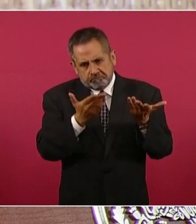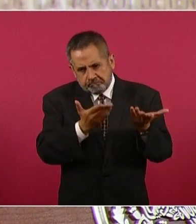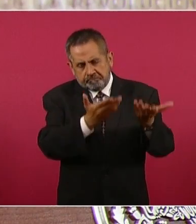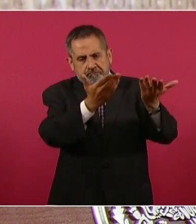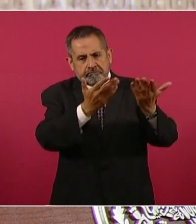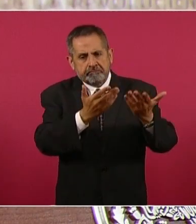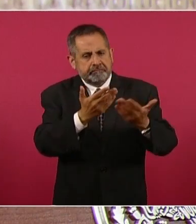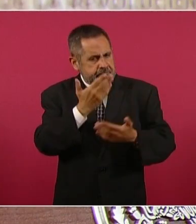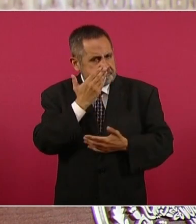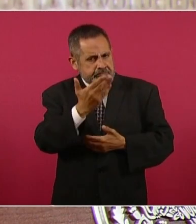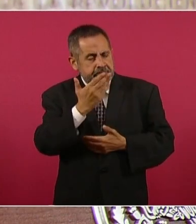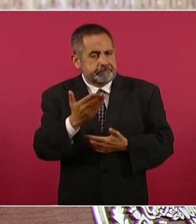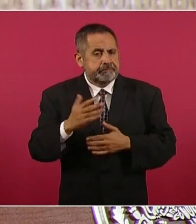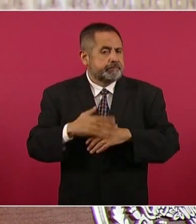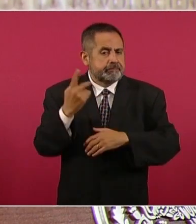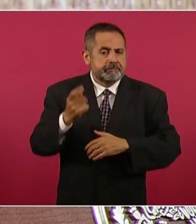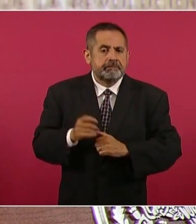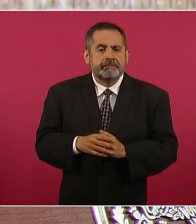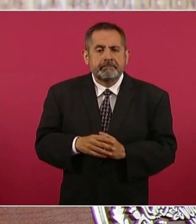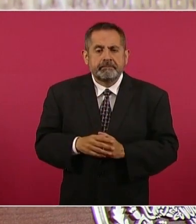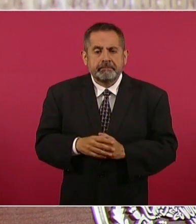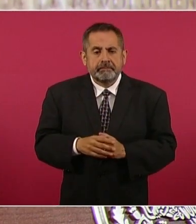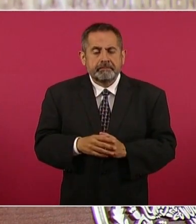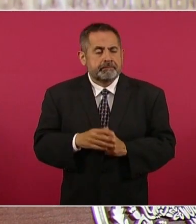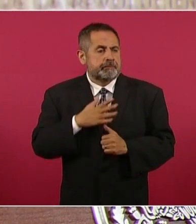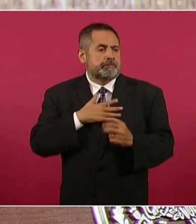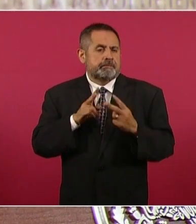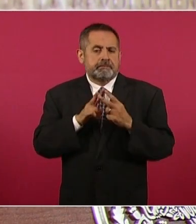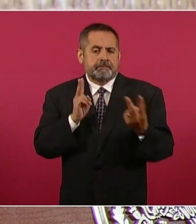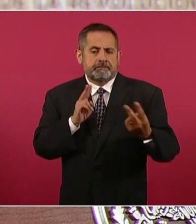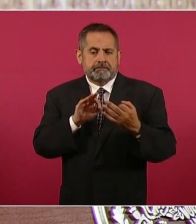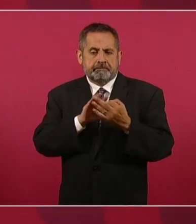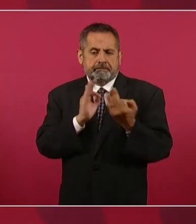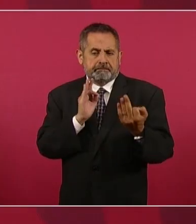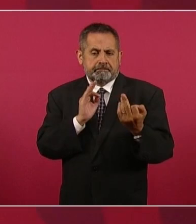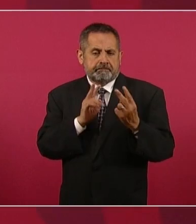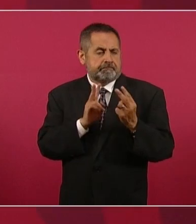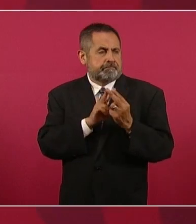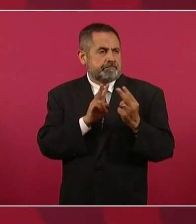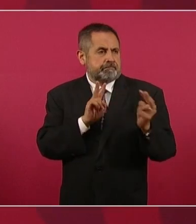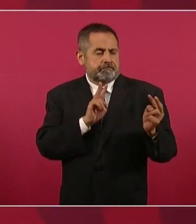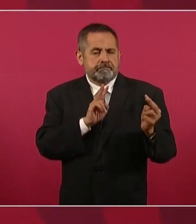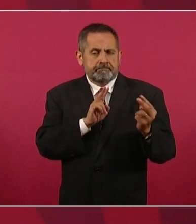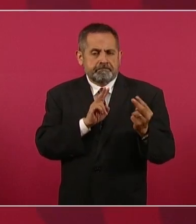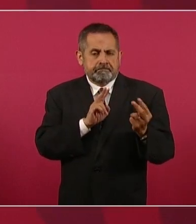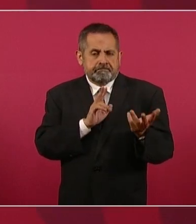no solo son nuestros vecinos y